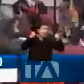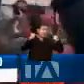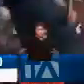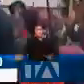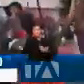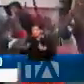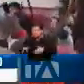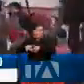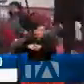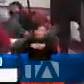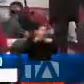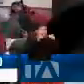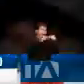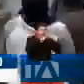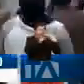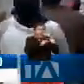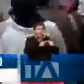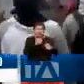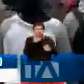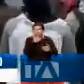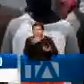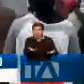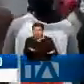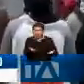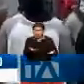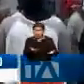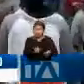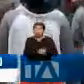una protesta, tras el descontento social con un